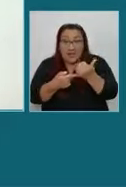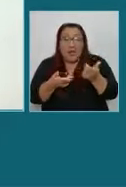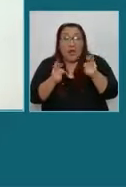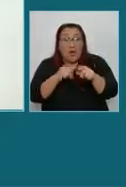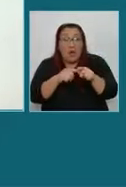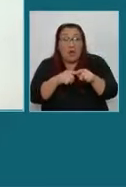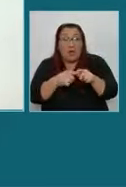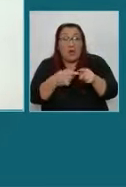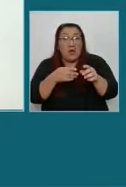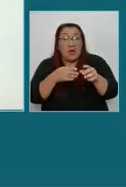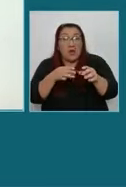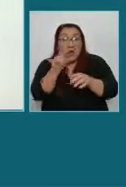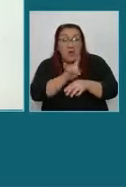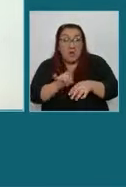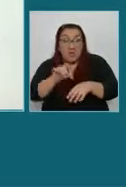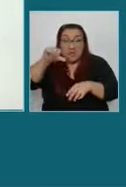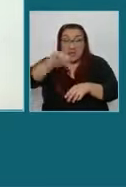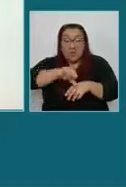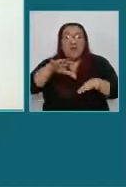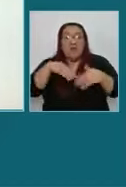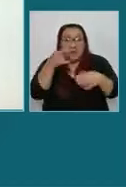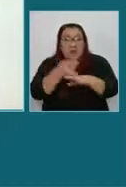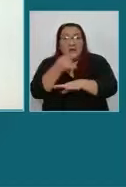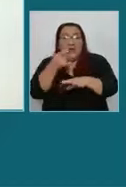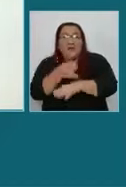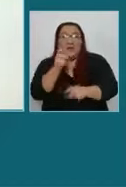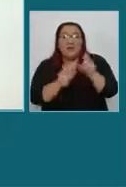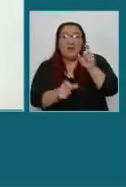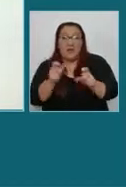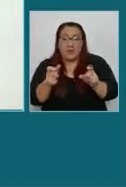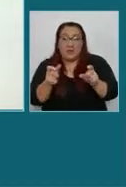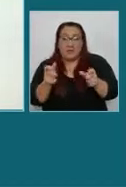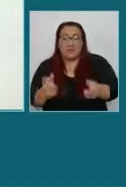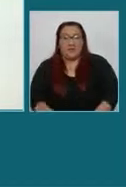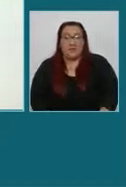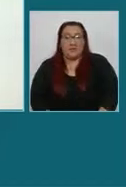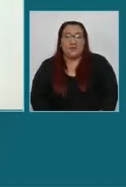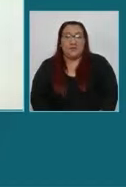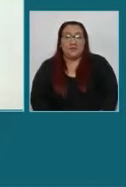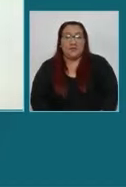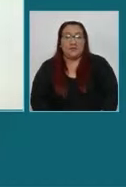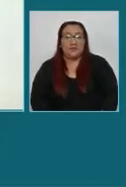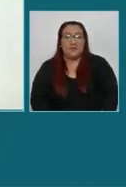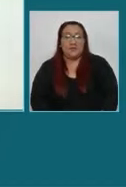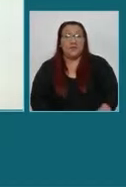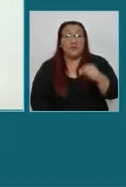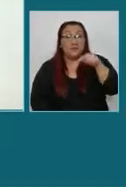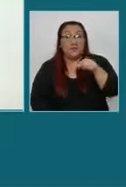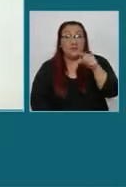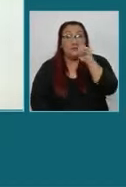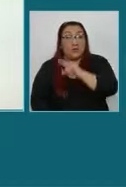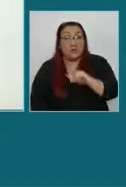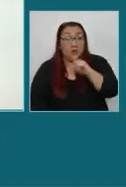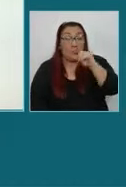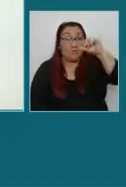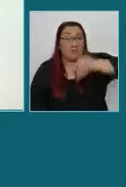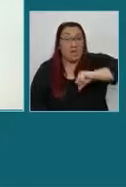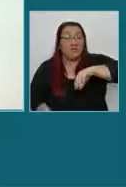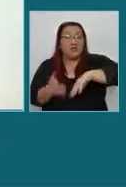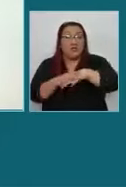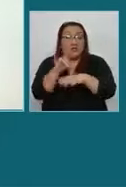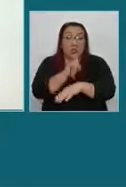incorrecta, puede causar enormes daños a individuos y a sociedades. El uso indebido de la